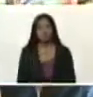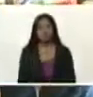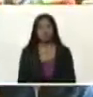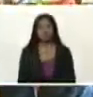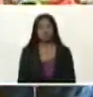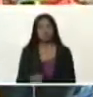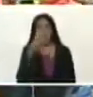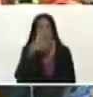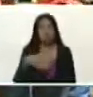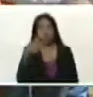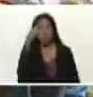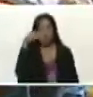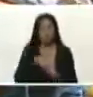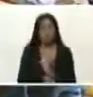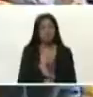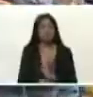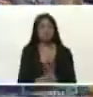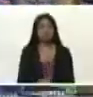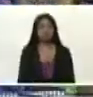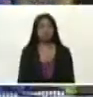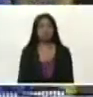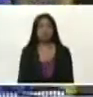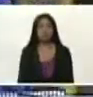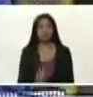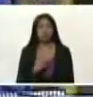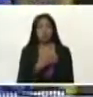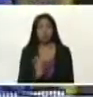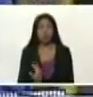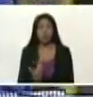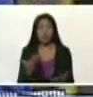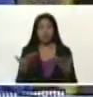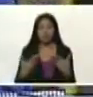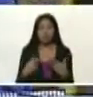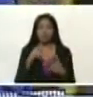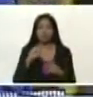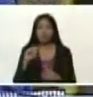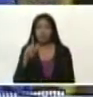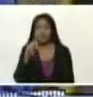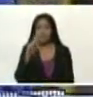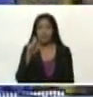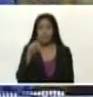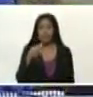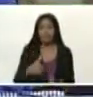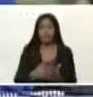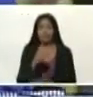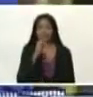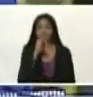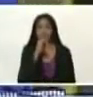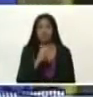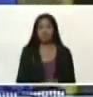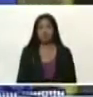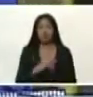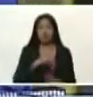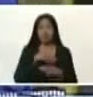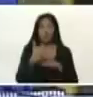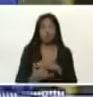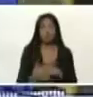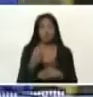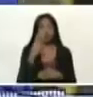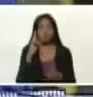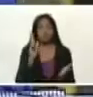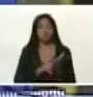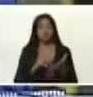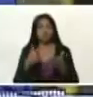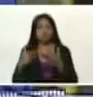Pueblo adentro, profundo. Yo quiero, Pepe, recibir de ti más información, los proyectos, para